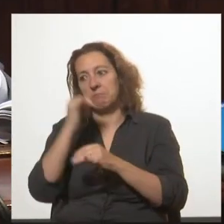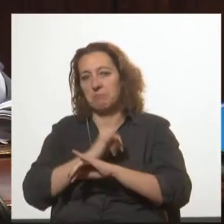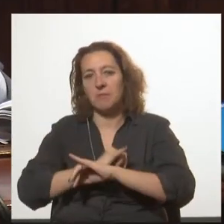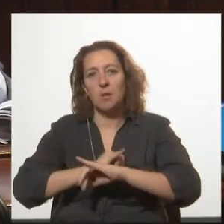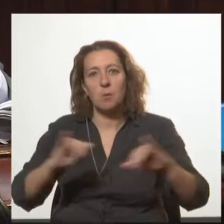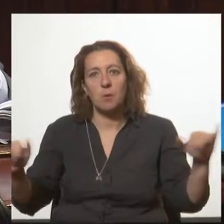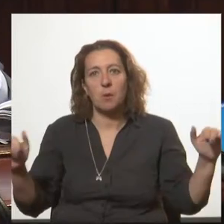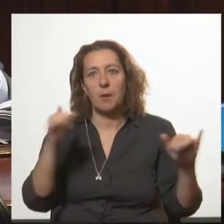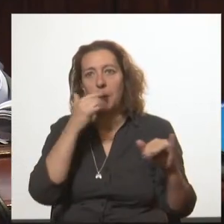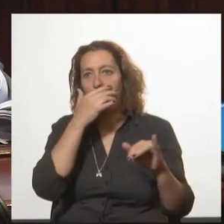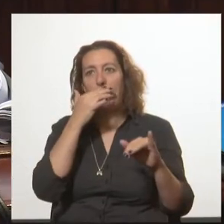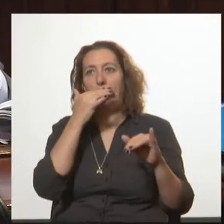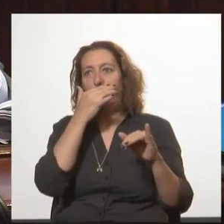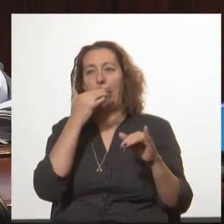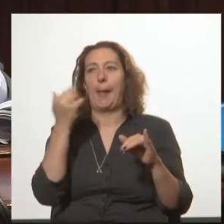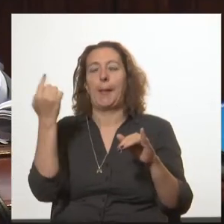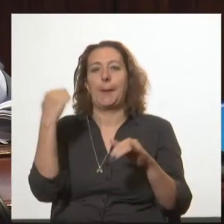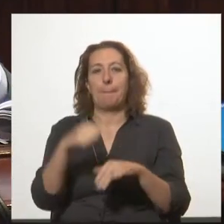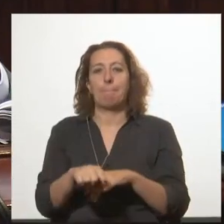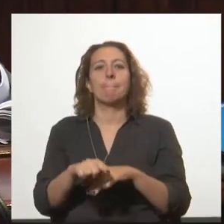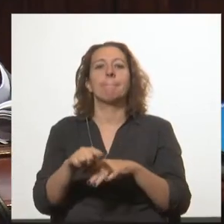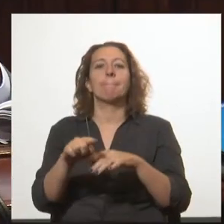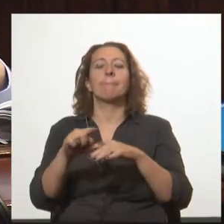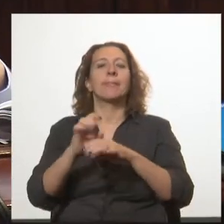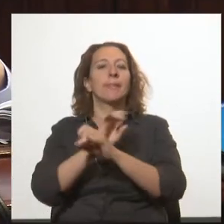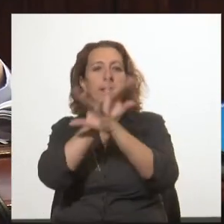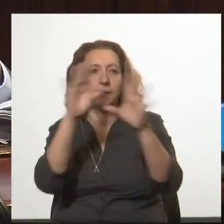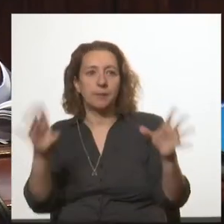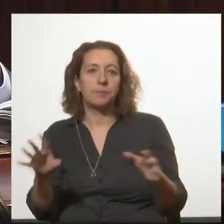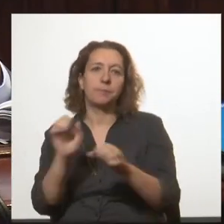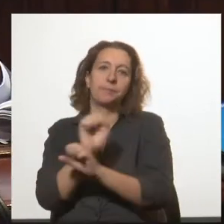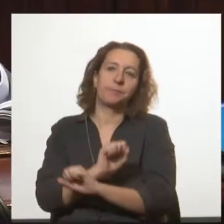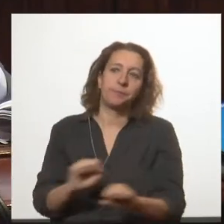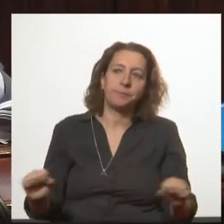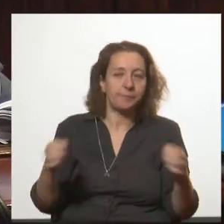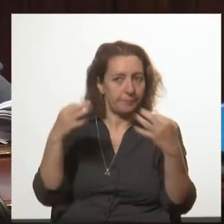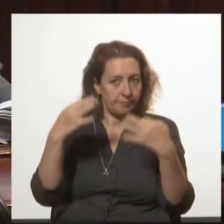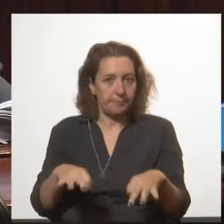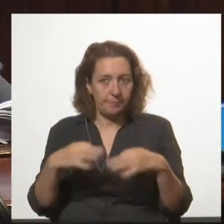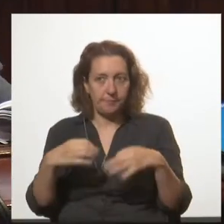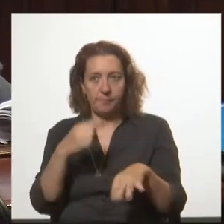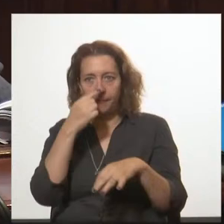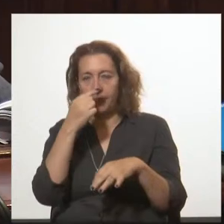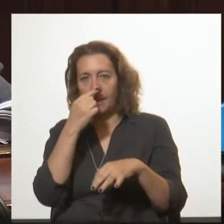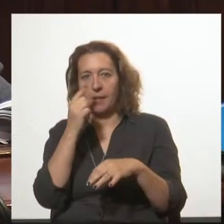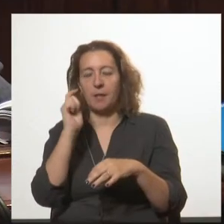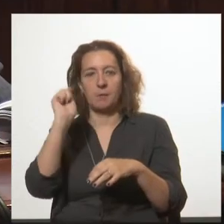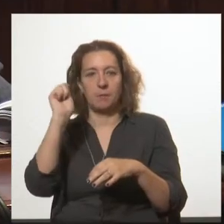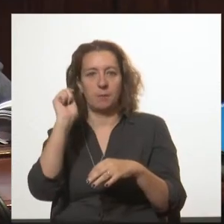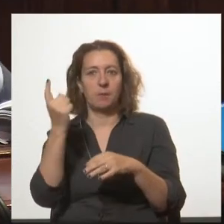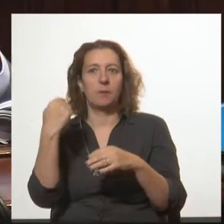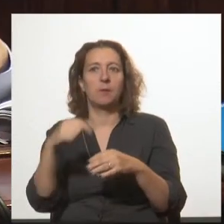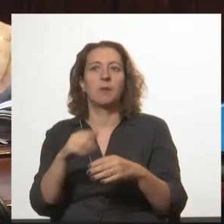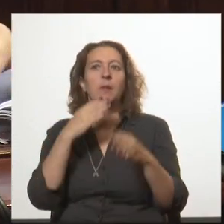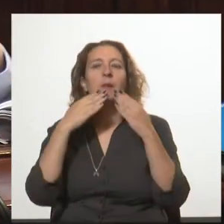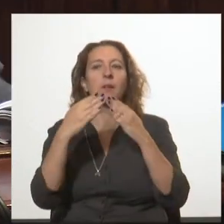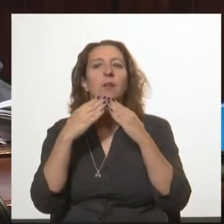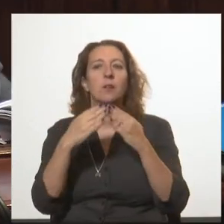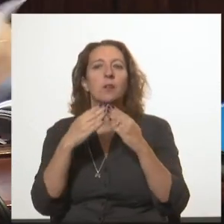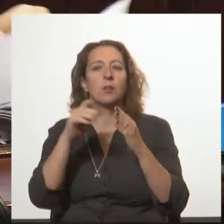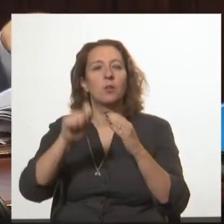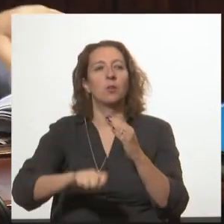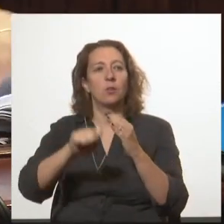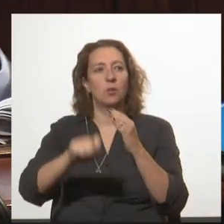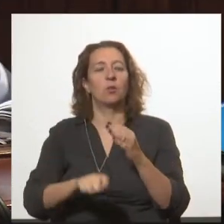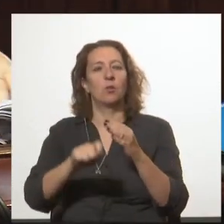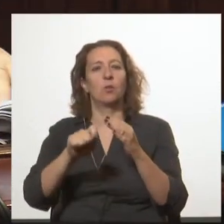genere un riesgo claro probable y específico al interés público protegido la asesoría jurídica de la